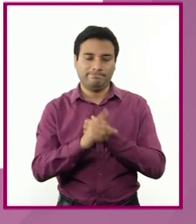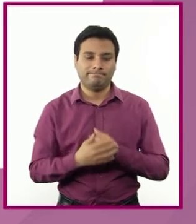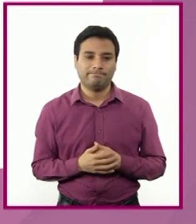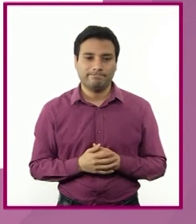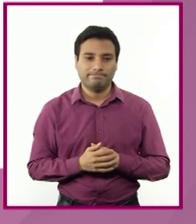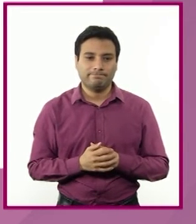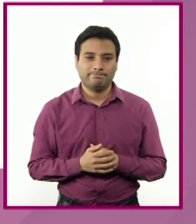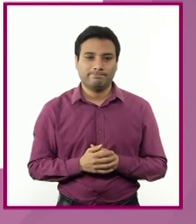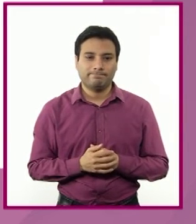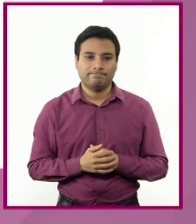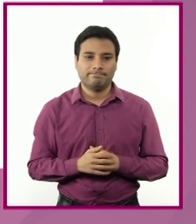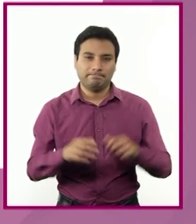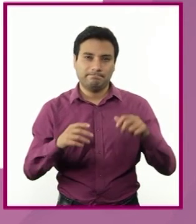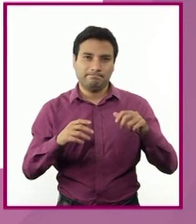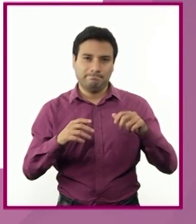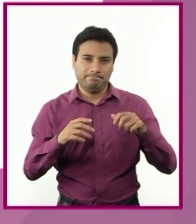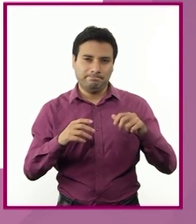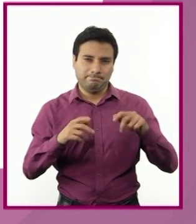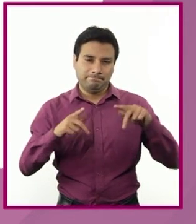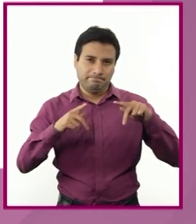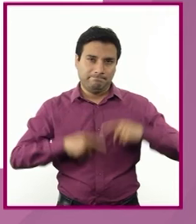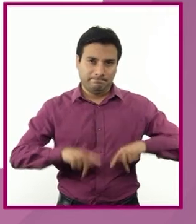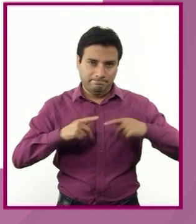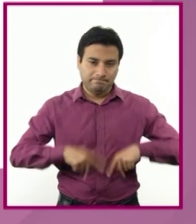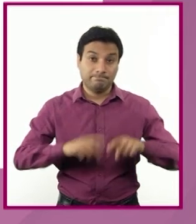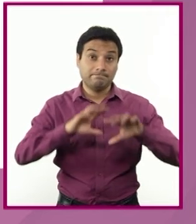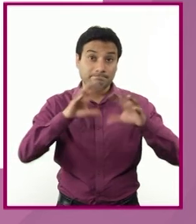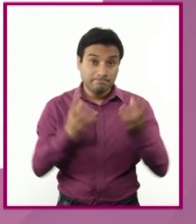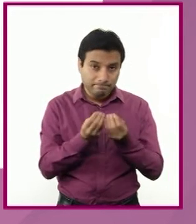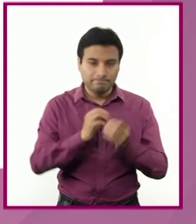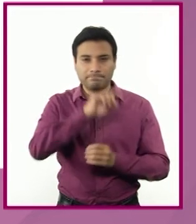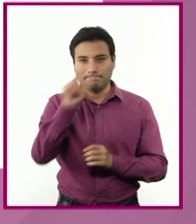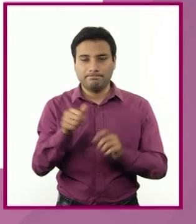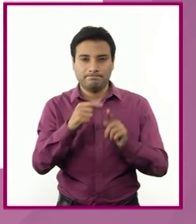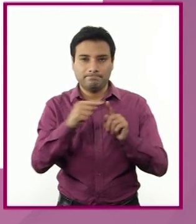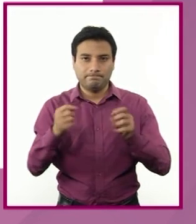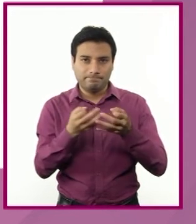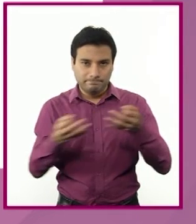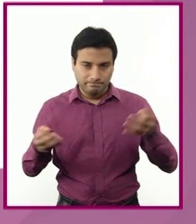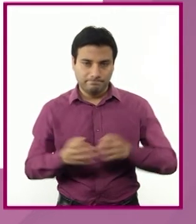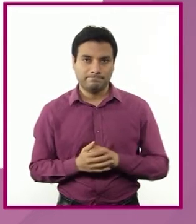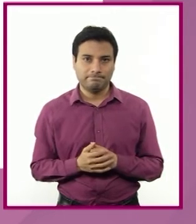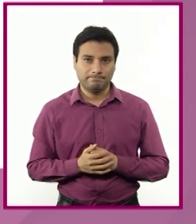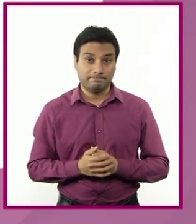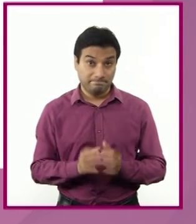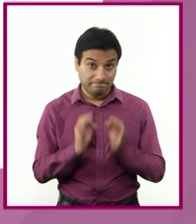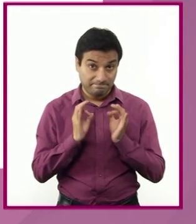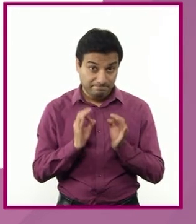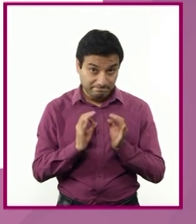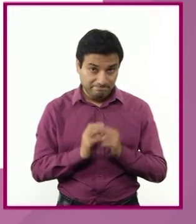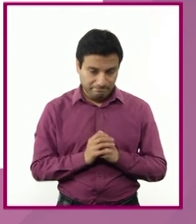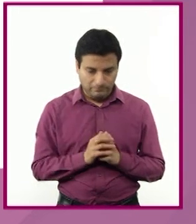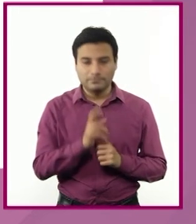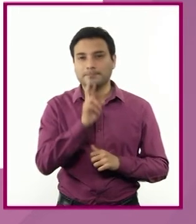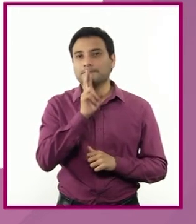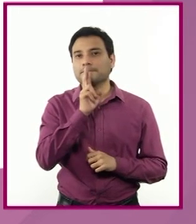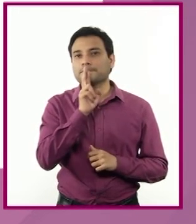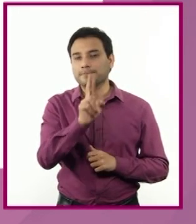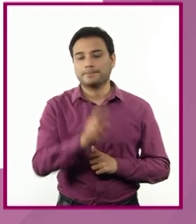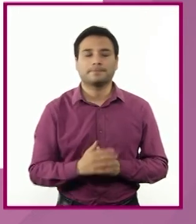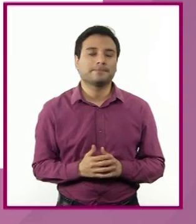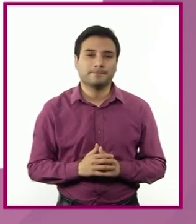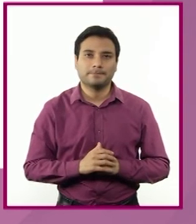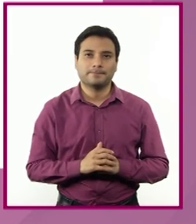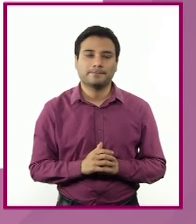nuevo hacemos la operación para calcular la densidad de población total entre la superficie del